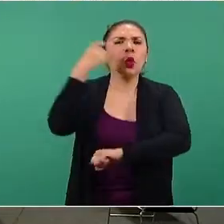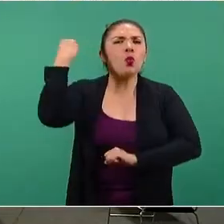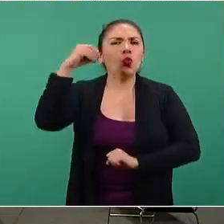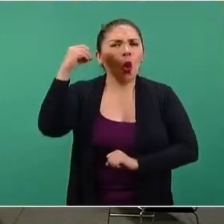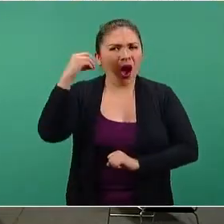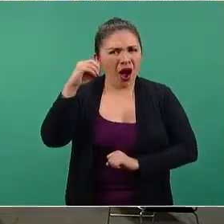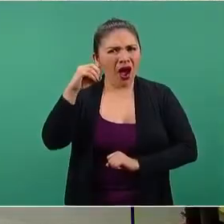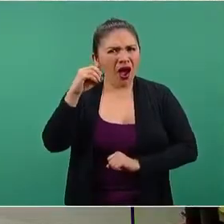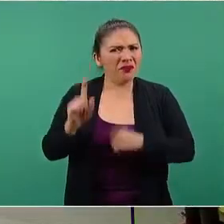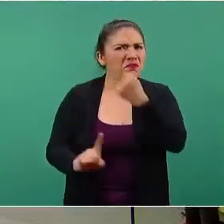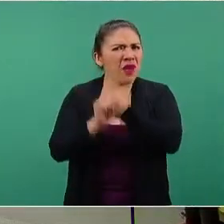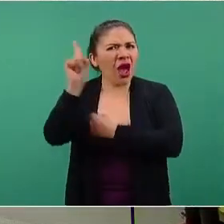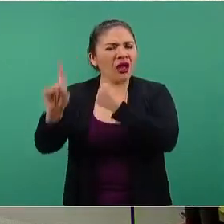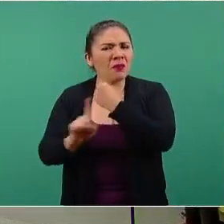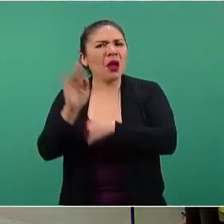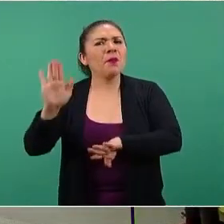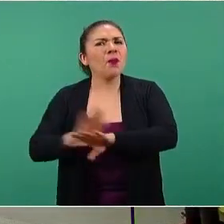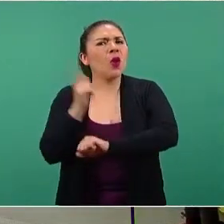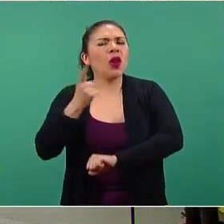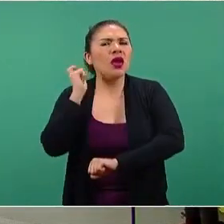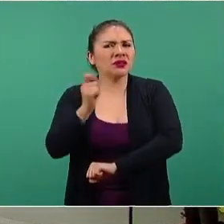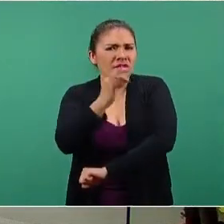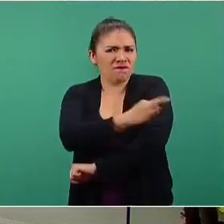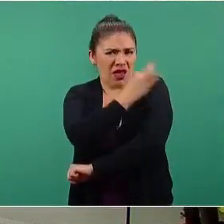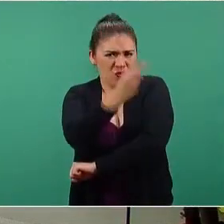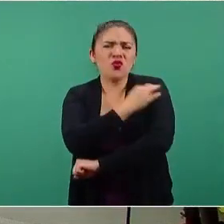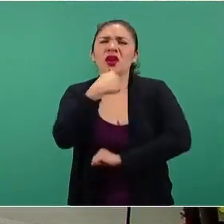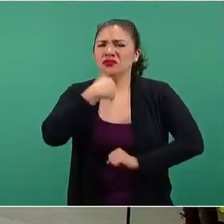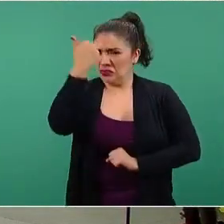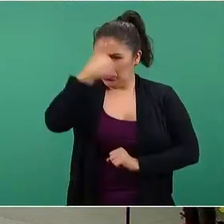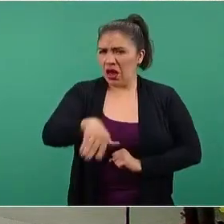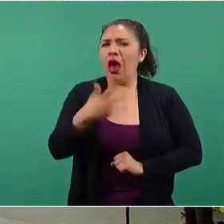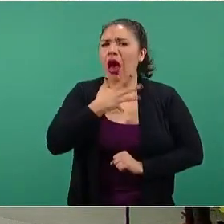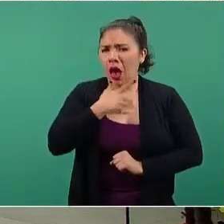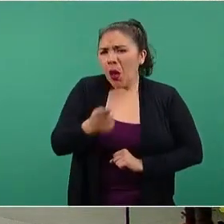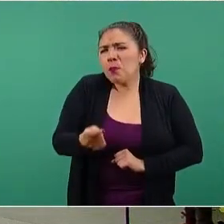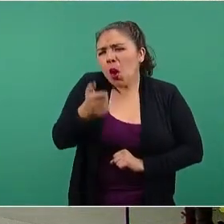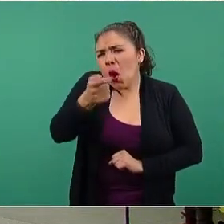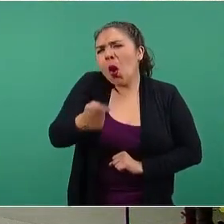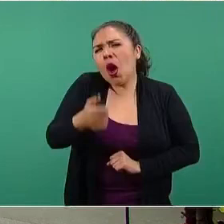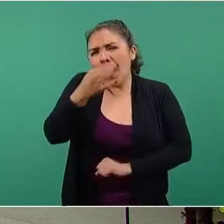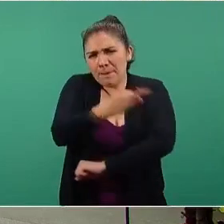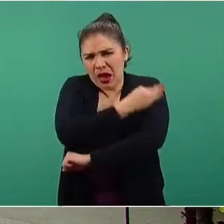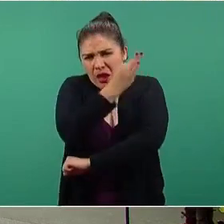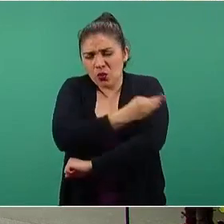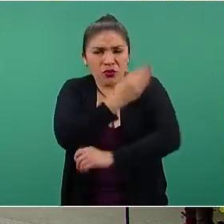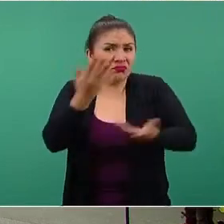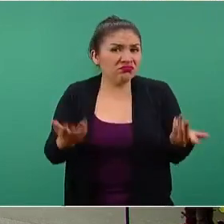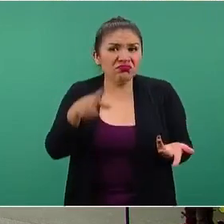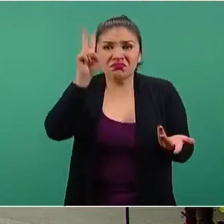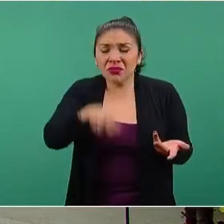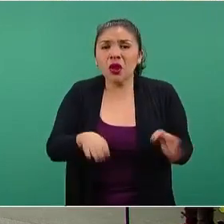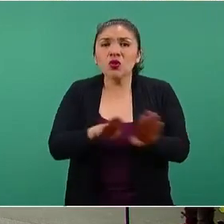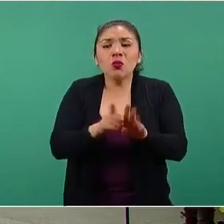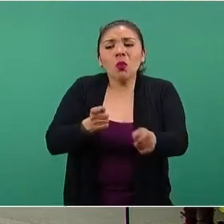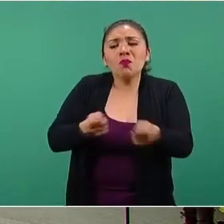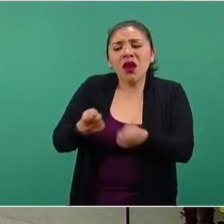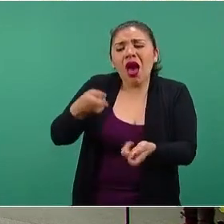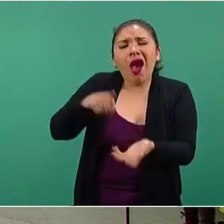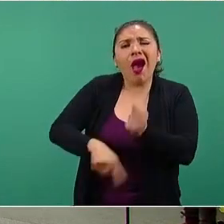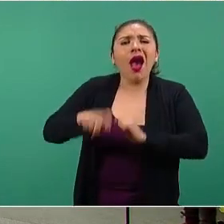y a los incidentes por la vacunación. O sea, nosotros sabemos que si hay pocas vacunas, pues inevitablemente hay un manejo